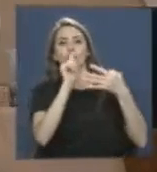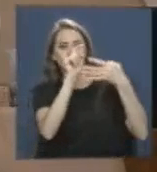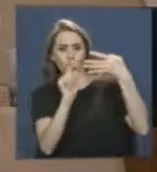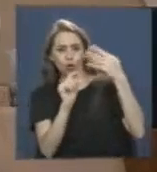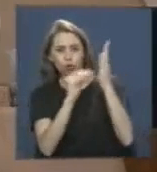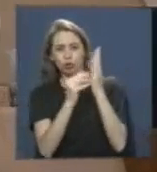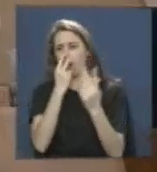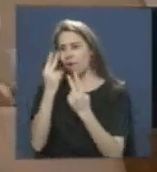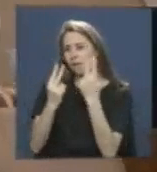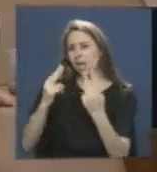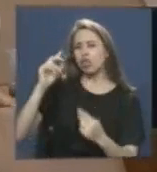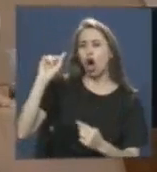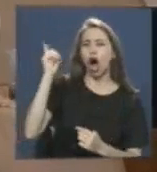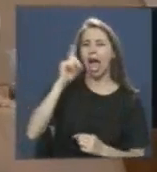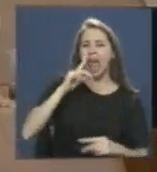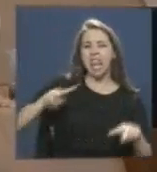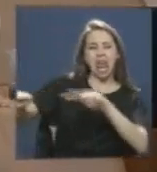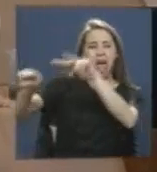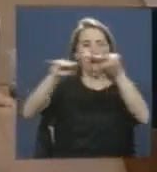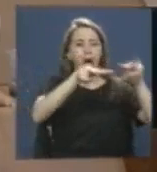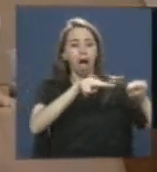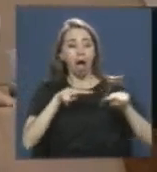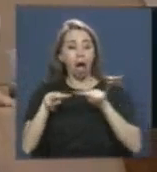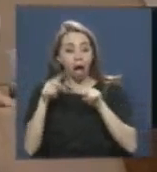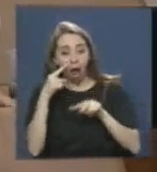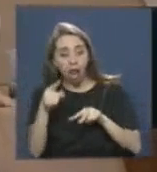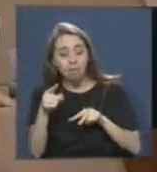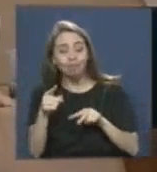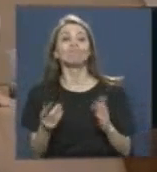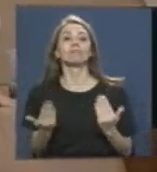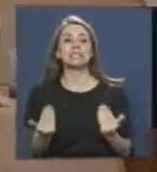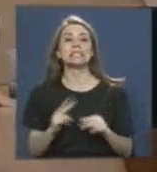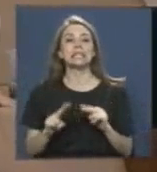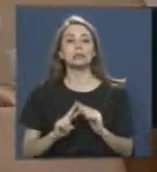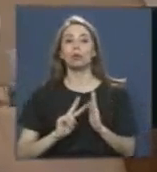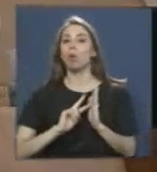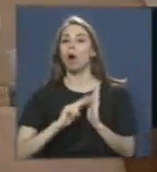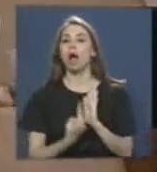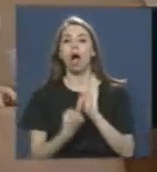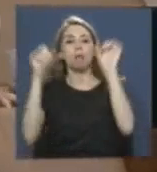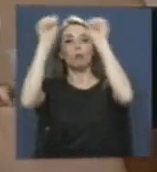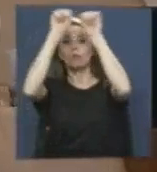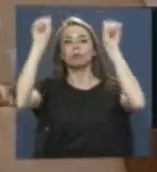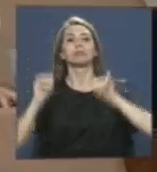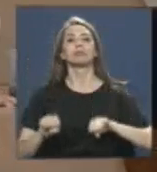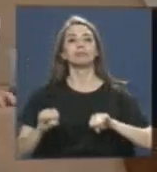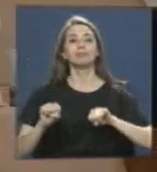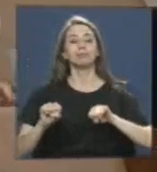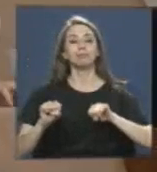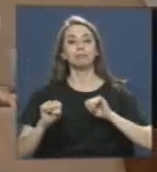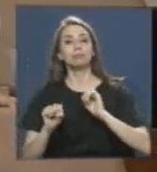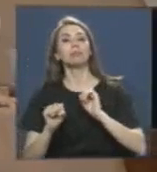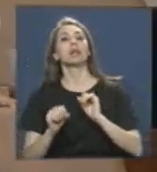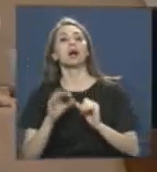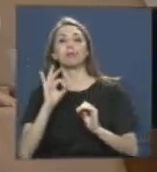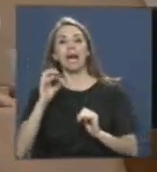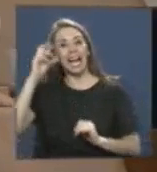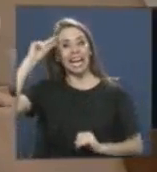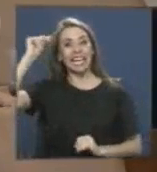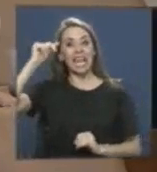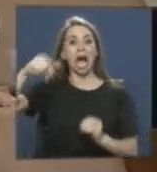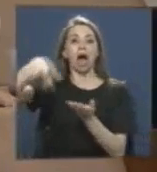panorama general, concluyó que se debía realizar un ajuste estructural y elevar a nivel de ministerio